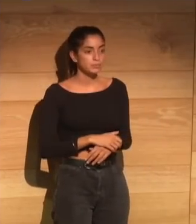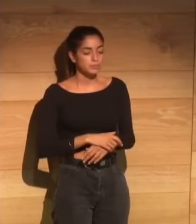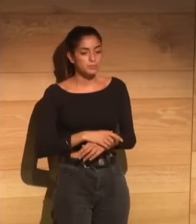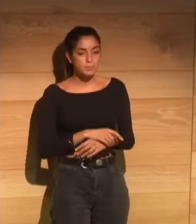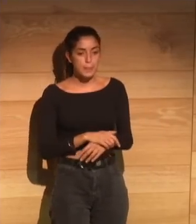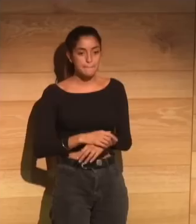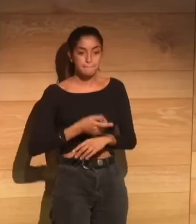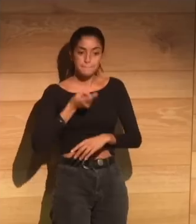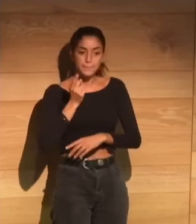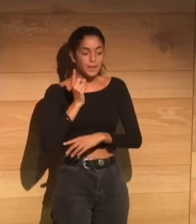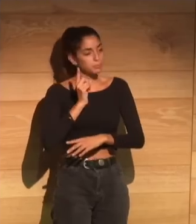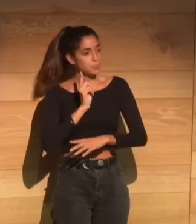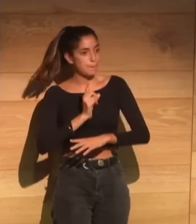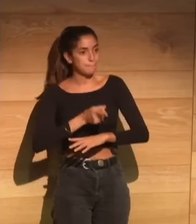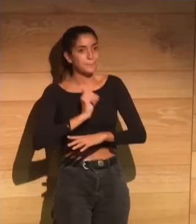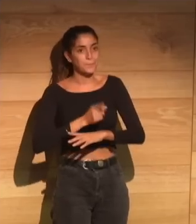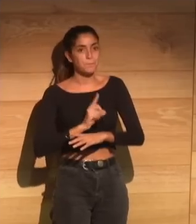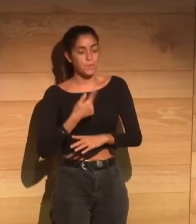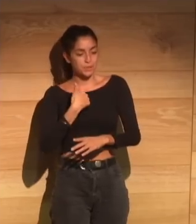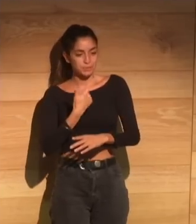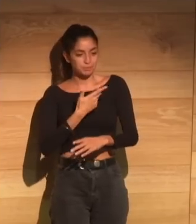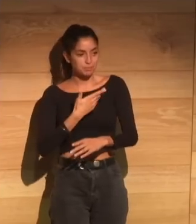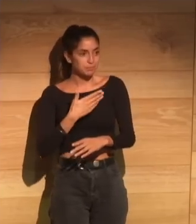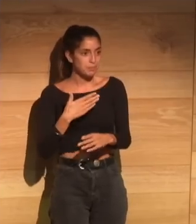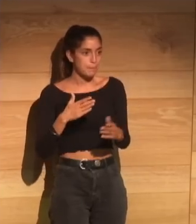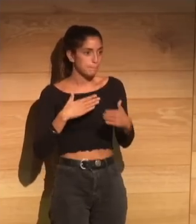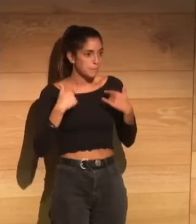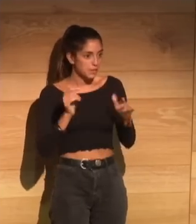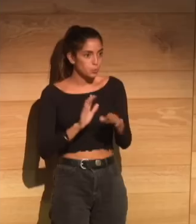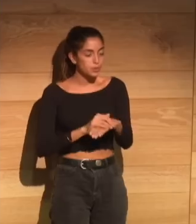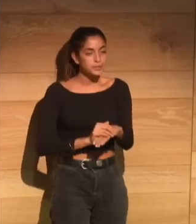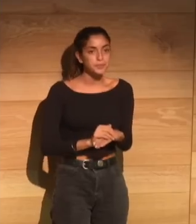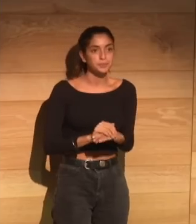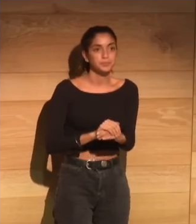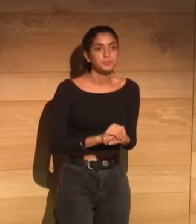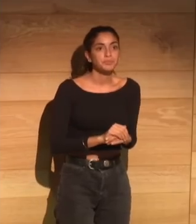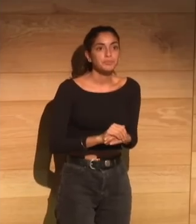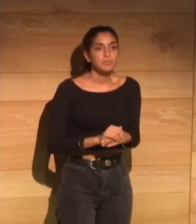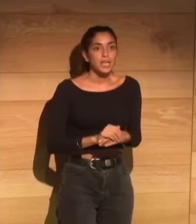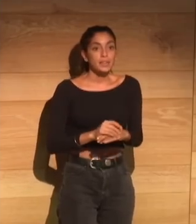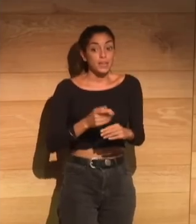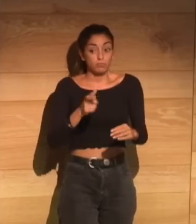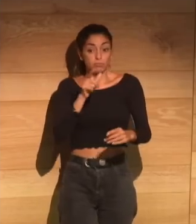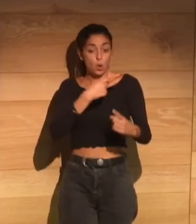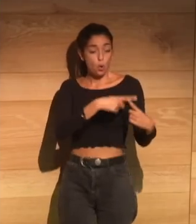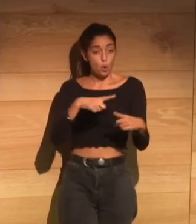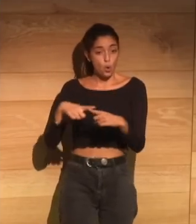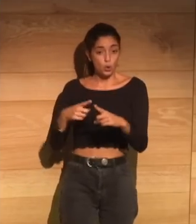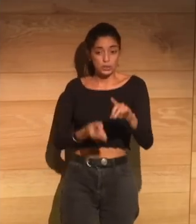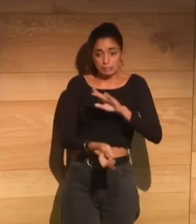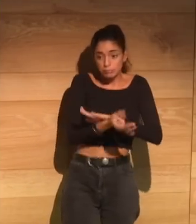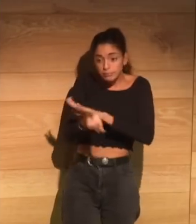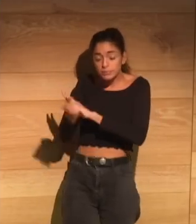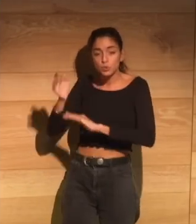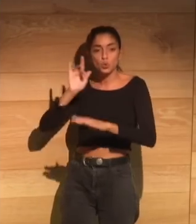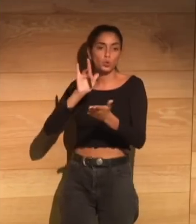mí Karagoz también me parece que está bien. Bueno, pues eso, simplemente era eso, ¿no? Que ya se empiezan a crear cosas que luego identificaremos cuando llegue el cine, como